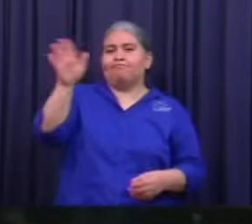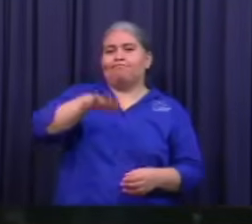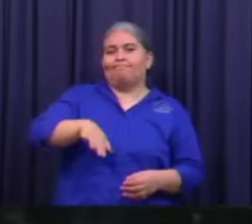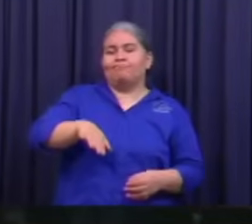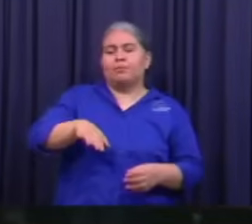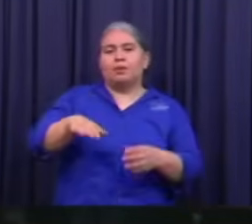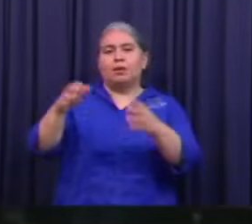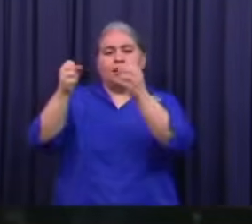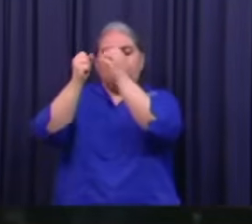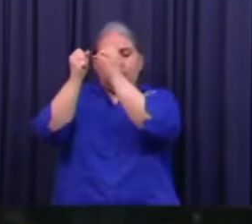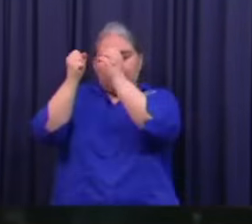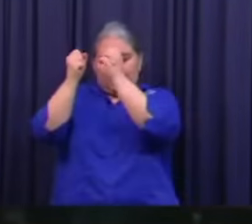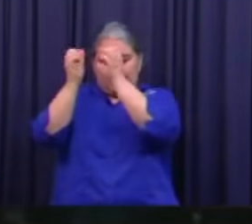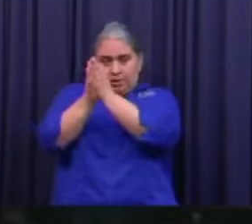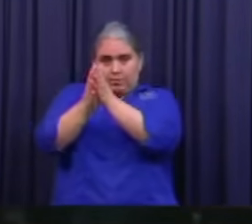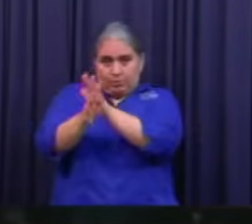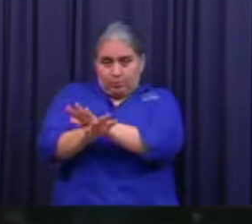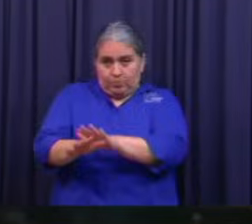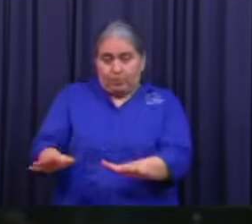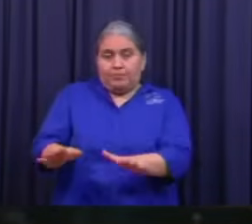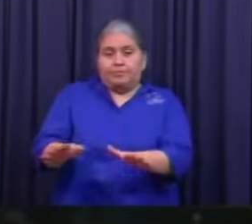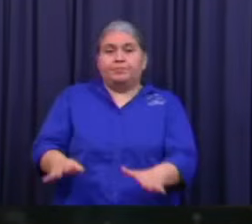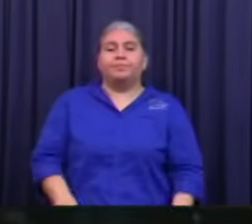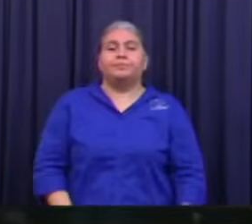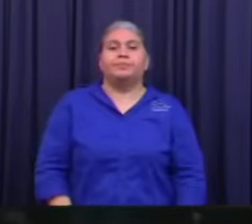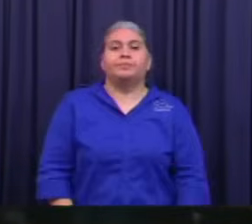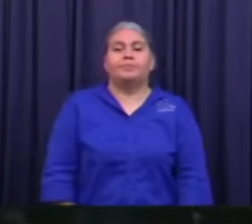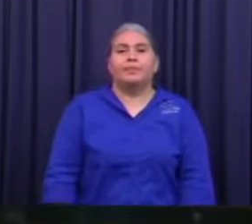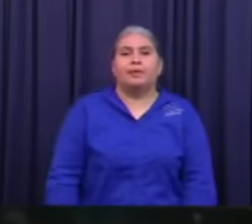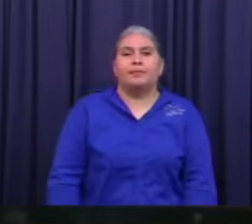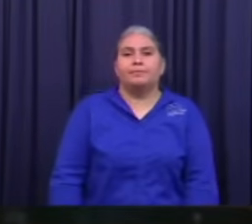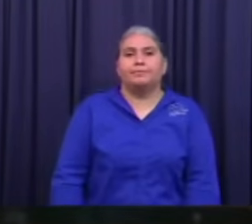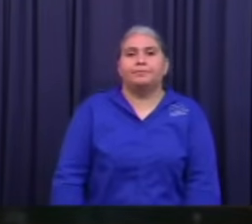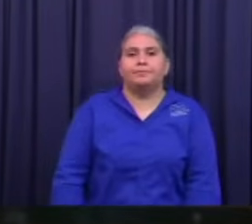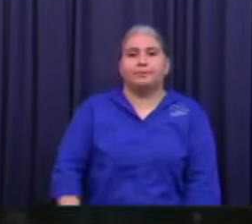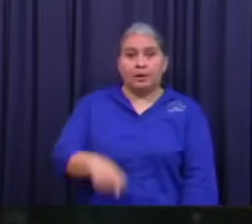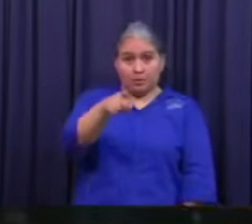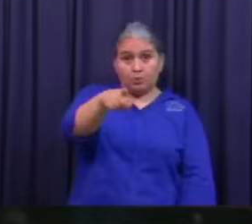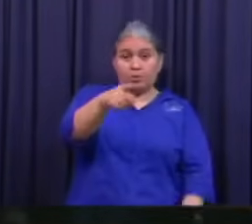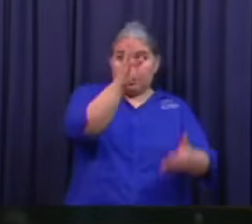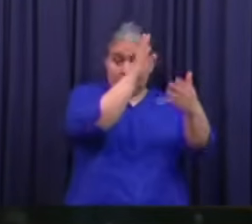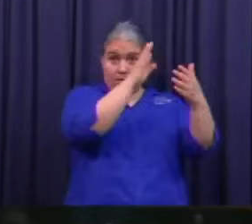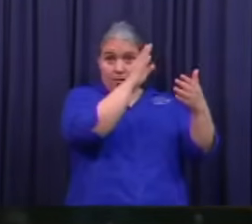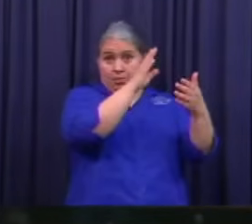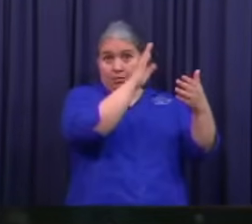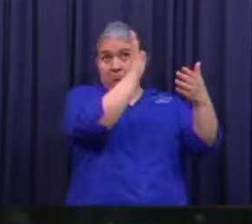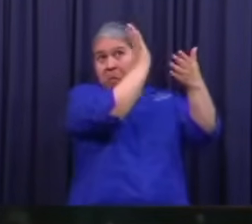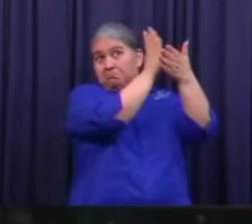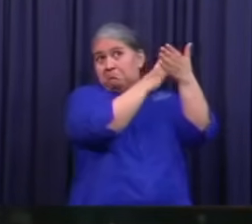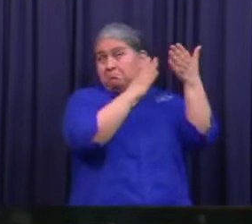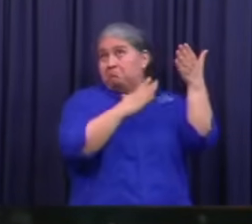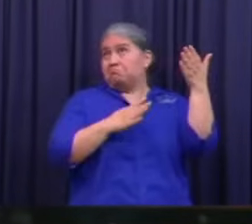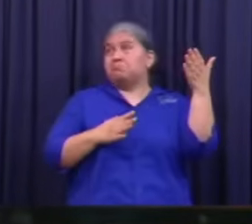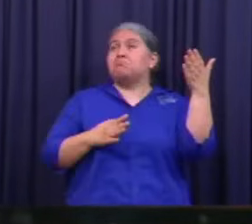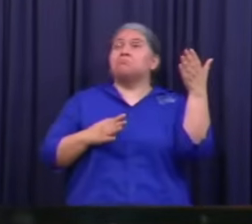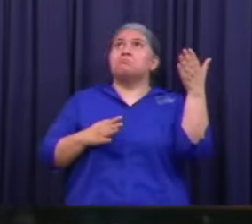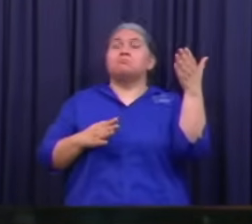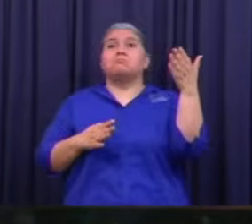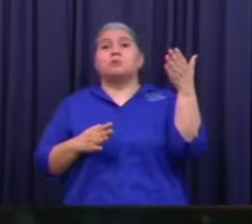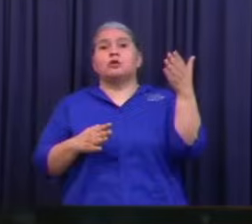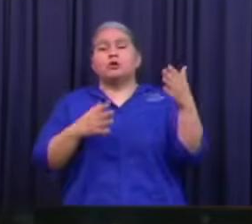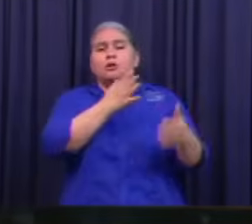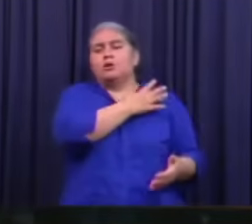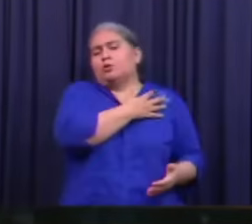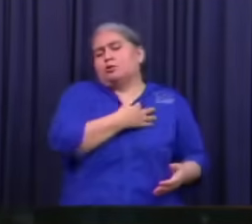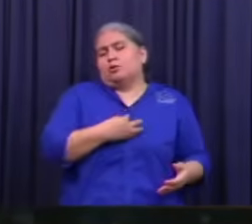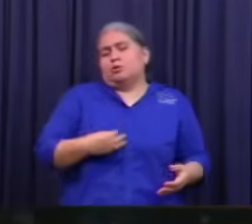muerte entonces usted me dijo que en algunos días de su vida había estado así me confesó usted hace un ratito se administró